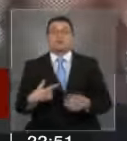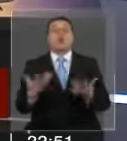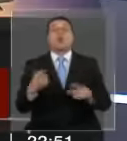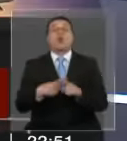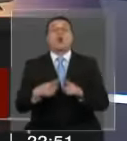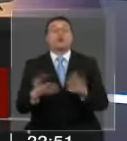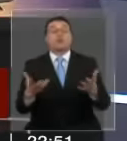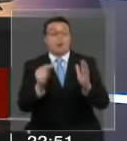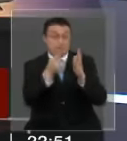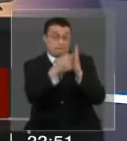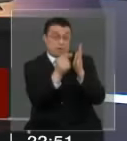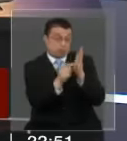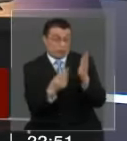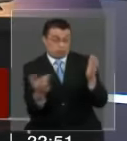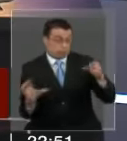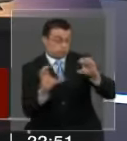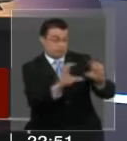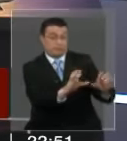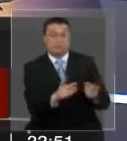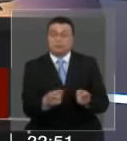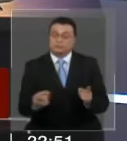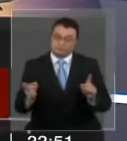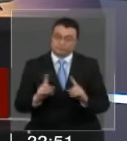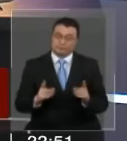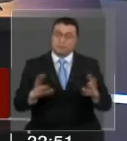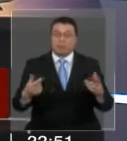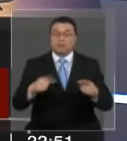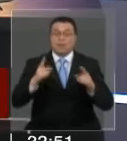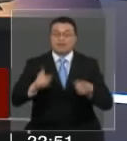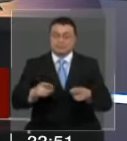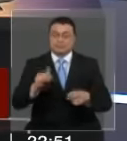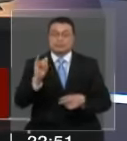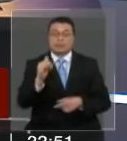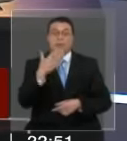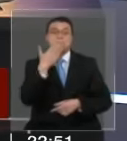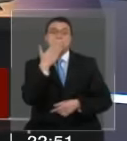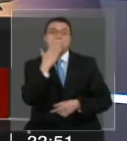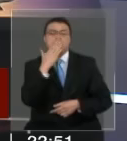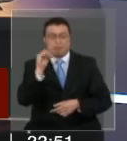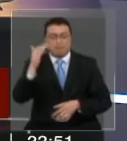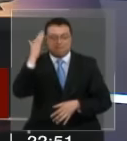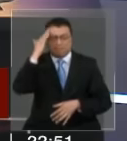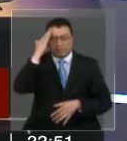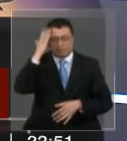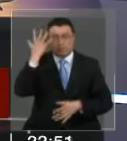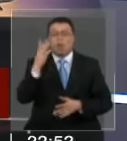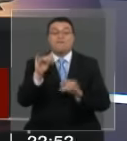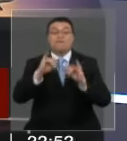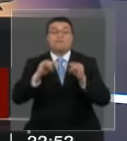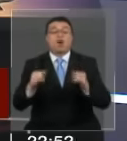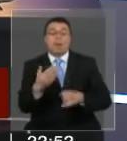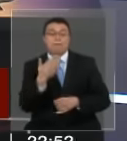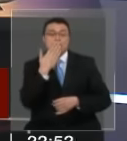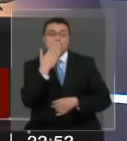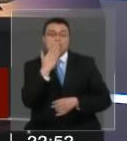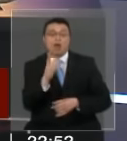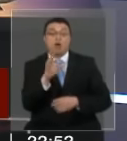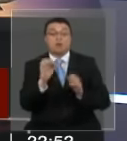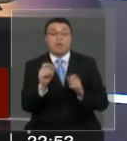ser presupuesto, pero me refiero que yo estoy seguro que esto requiere, ¿no es cierto?, de expertos que piensen la forma adecuada, ¿no es cierto?,